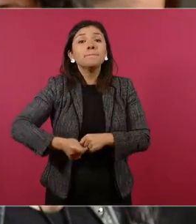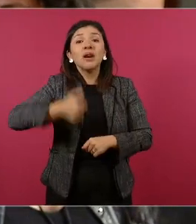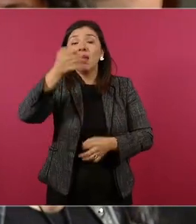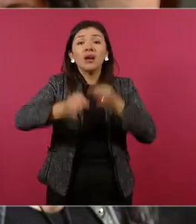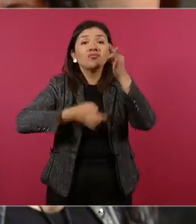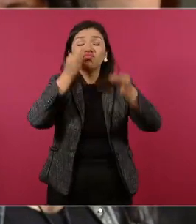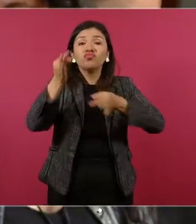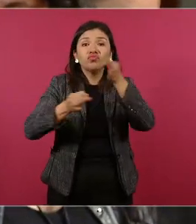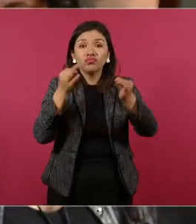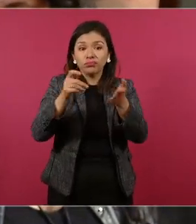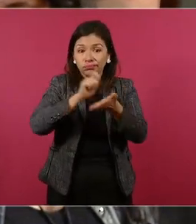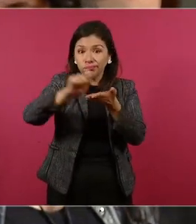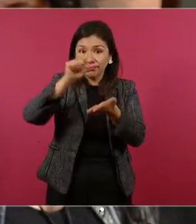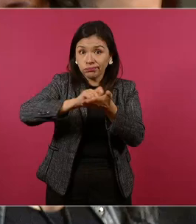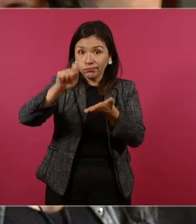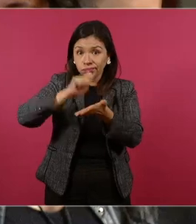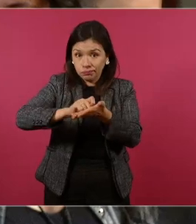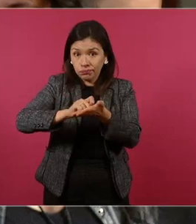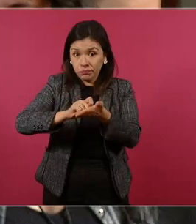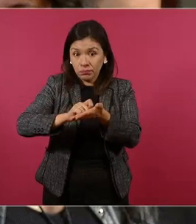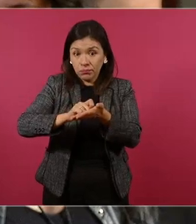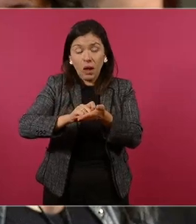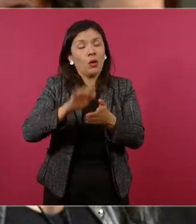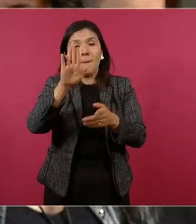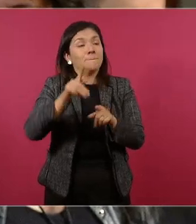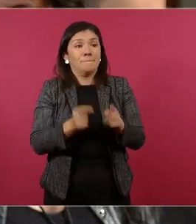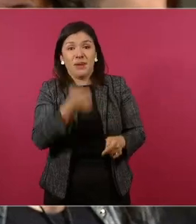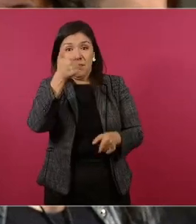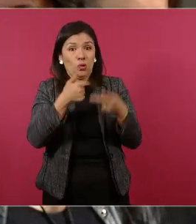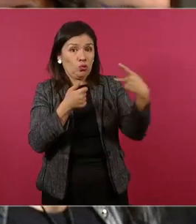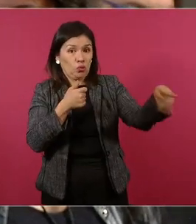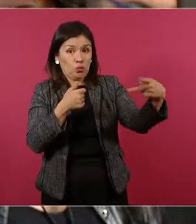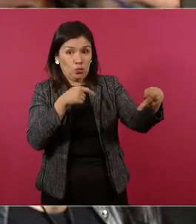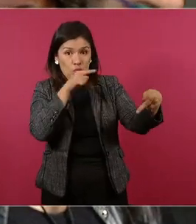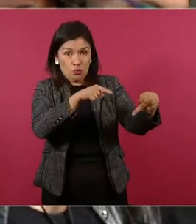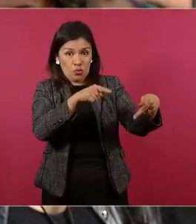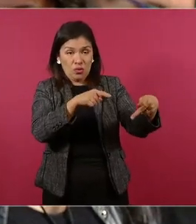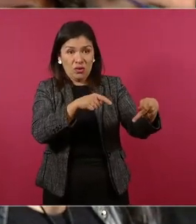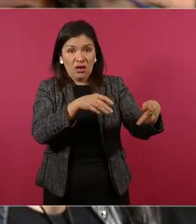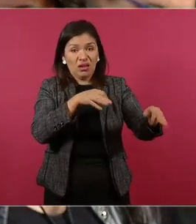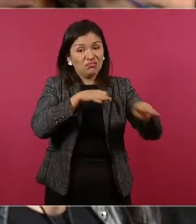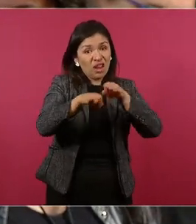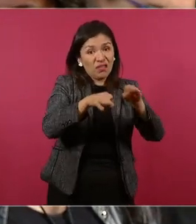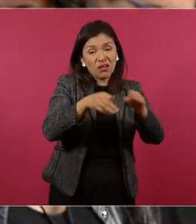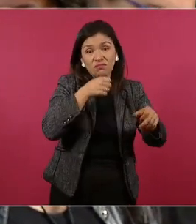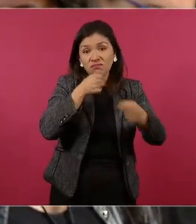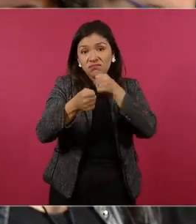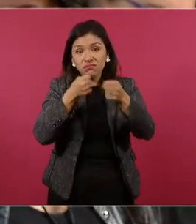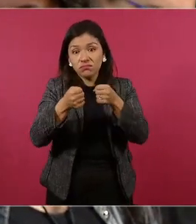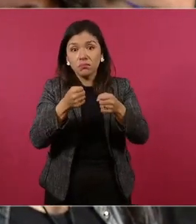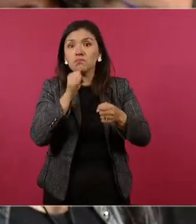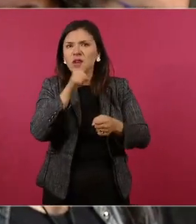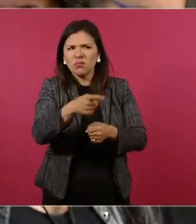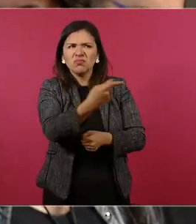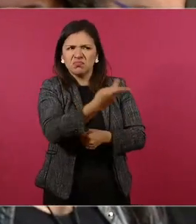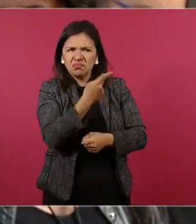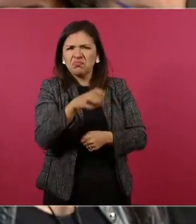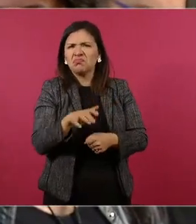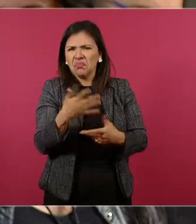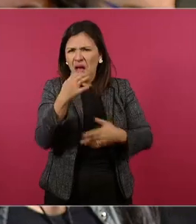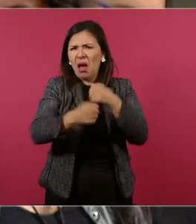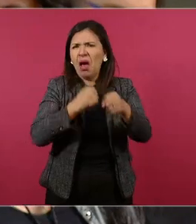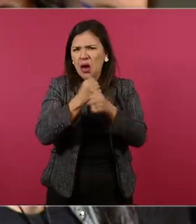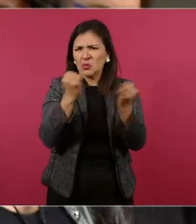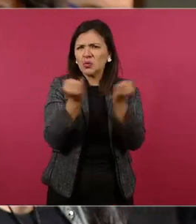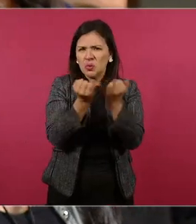reportaje bueno el primer reportaje de ella eh Como reportera que casi tenemos los mismos años